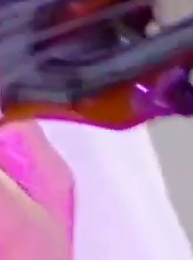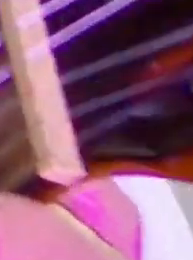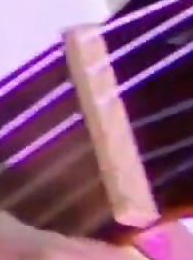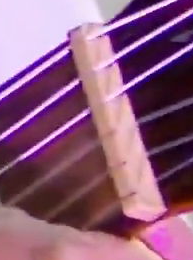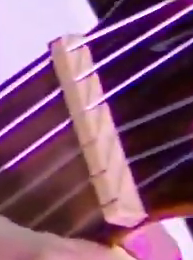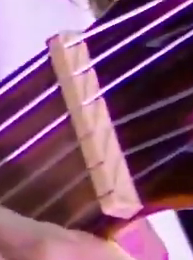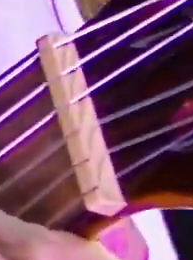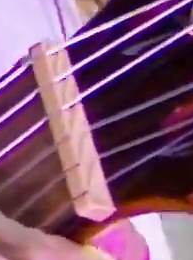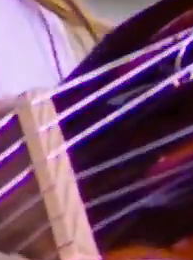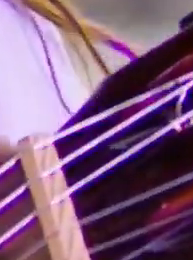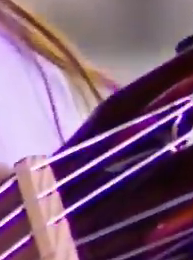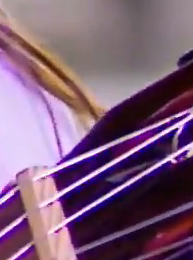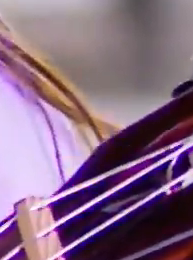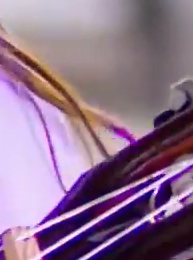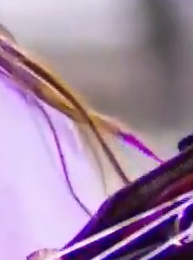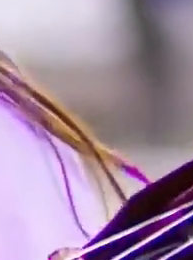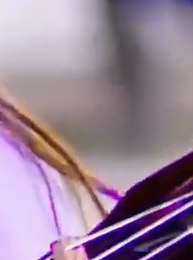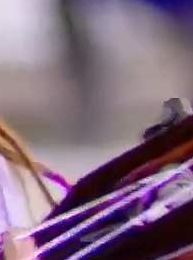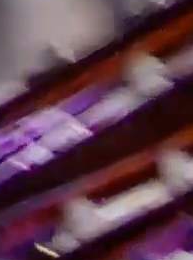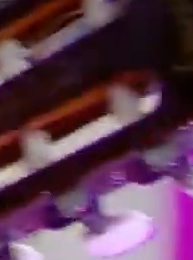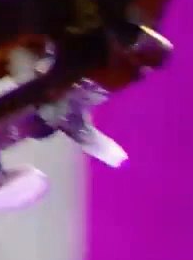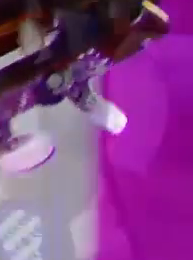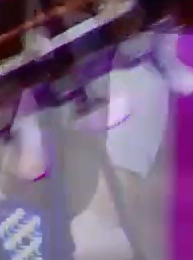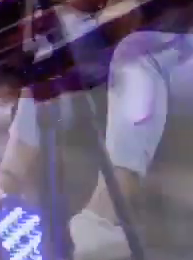Y cuando me encuentre